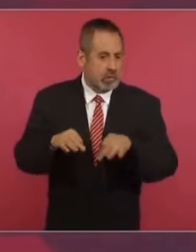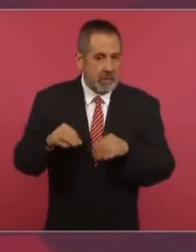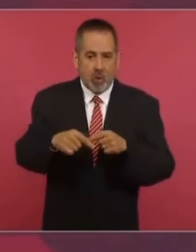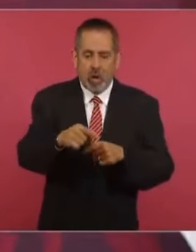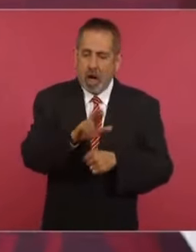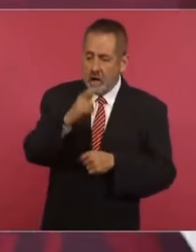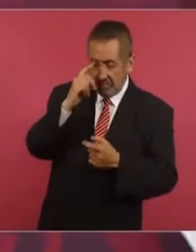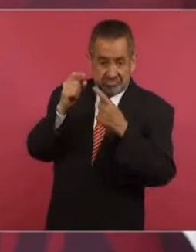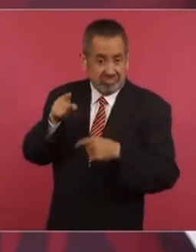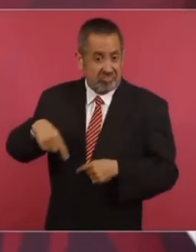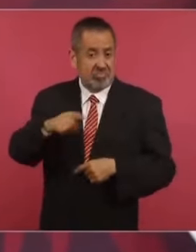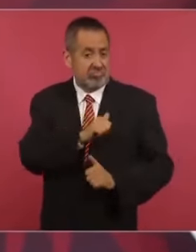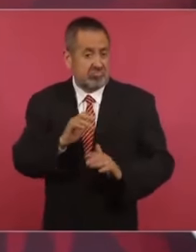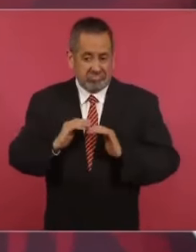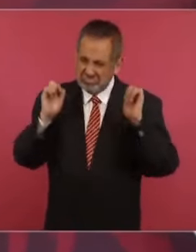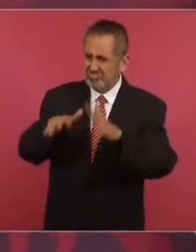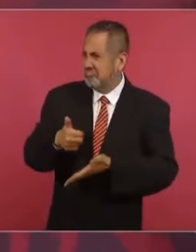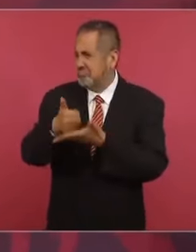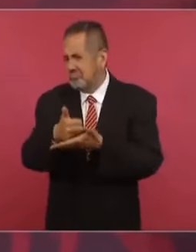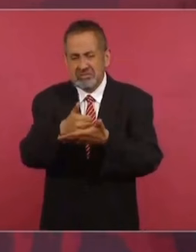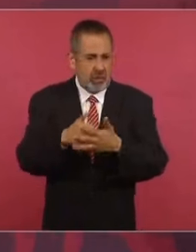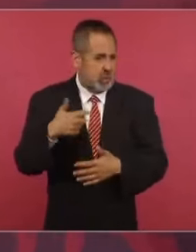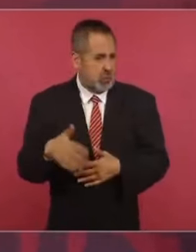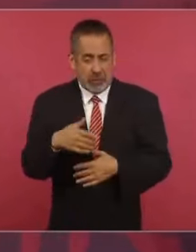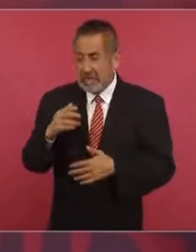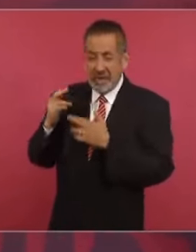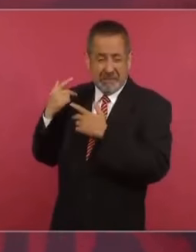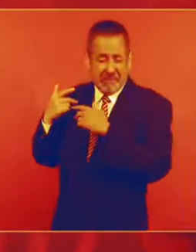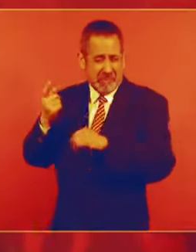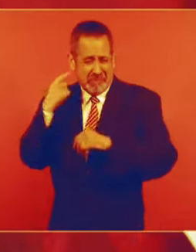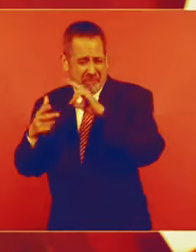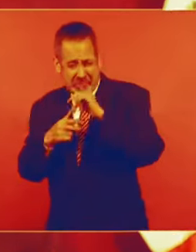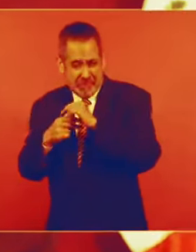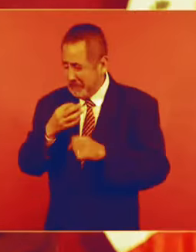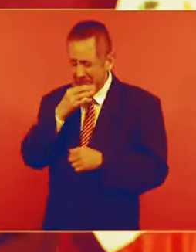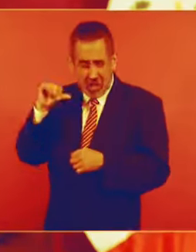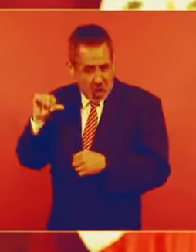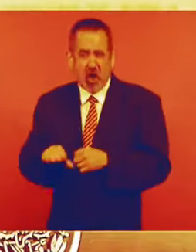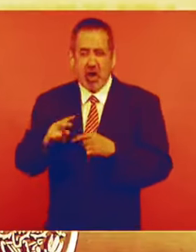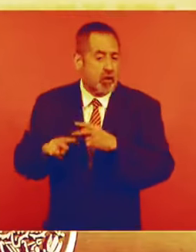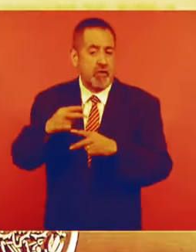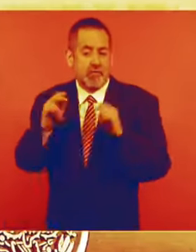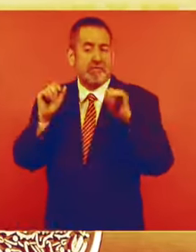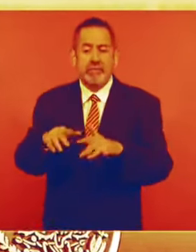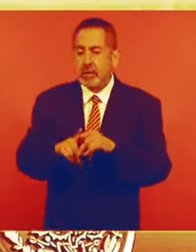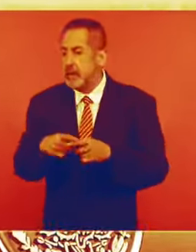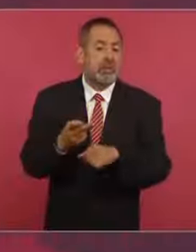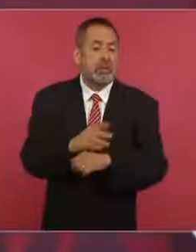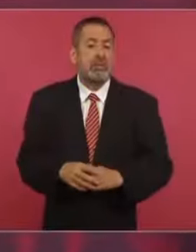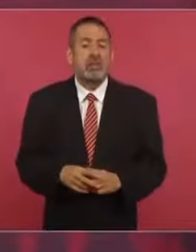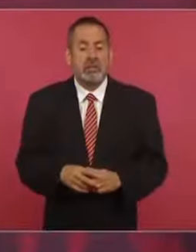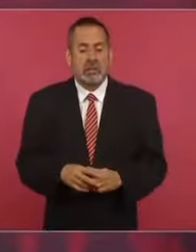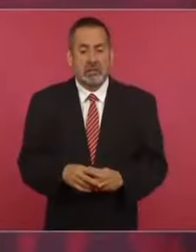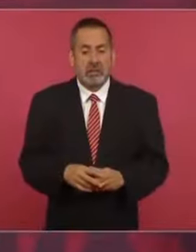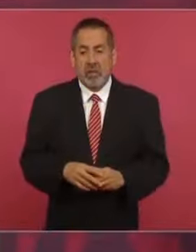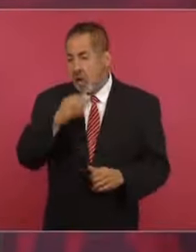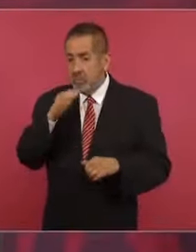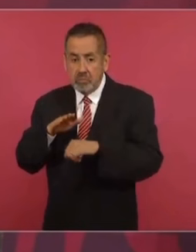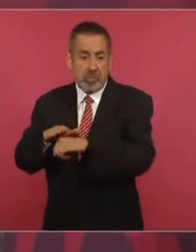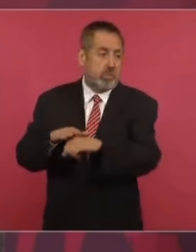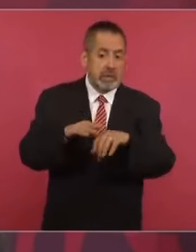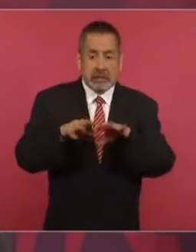a lo que están haciendo las Fuerzas Armadas desde los primeros momentos, desde antes. Ya estábamos preparados. Se